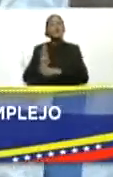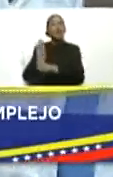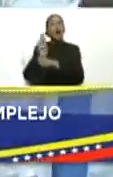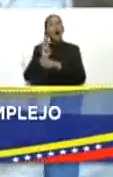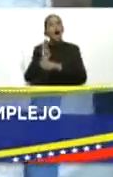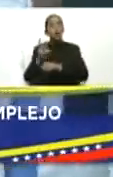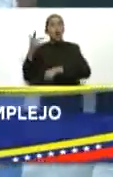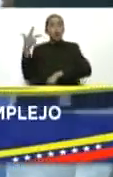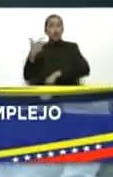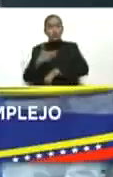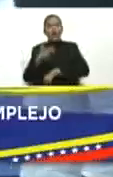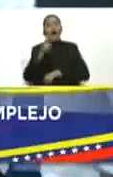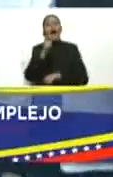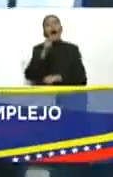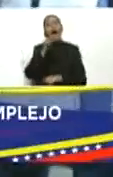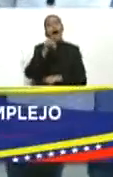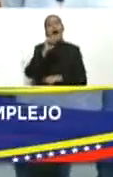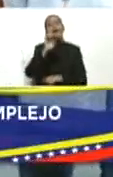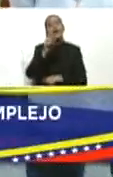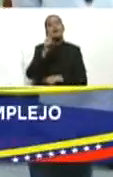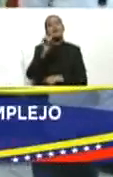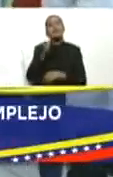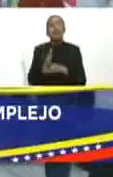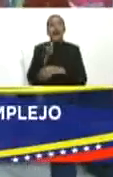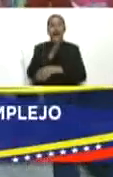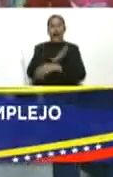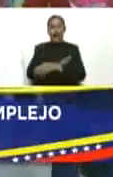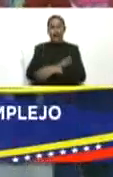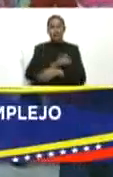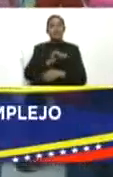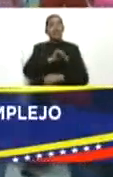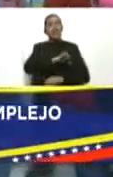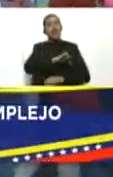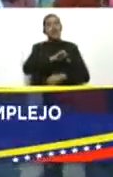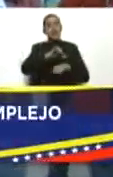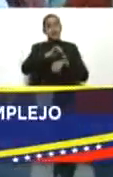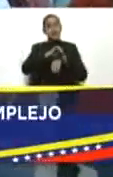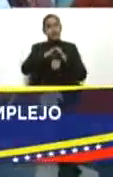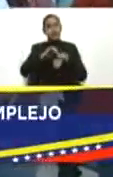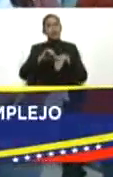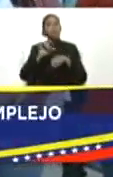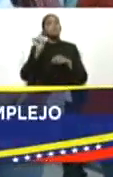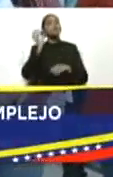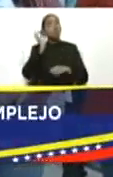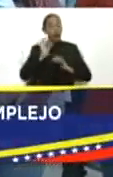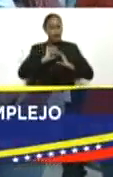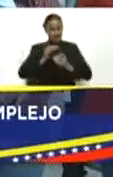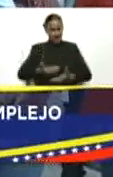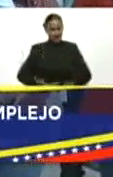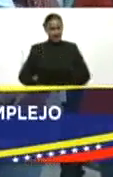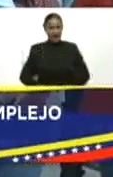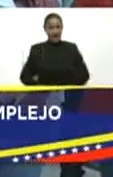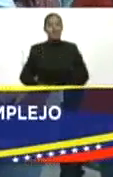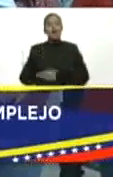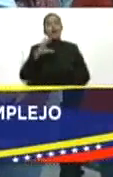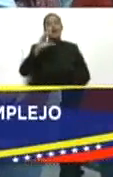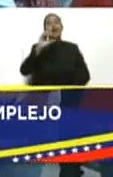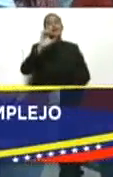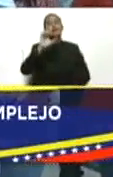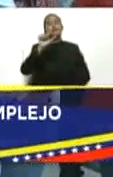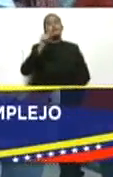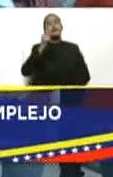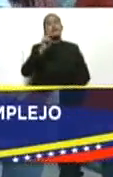las pacientes y una vez que se realiza la cesárea, igualmente pasan al cuidado postoperatorio. Muy